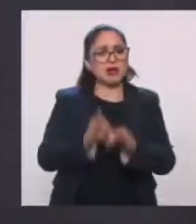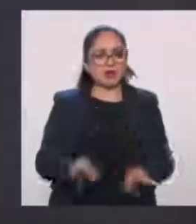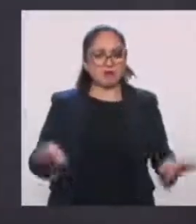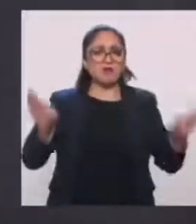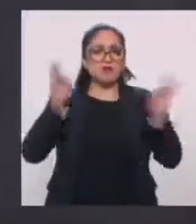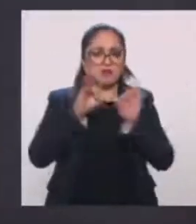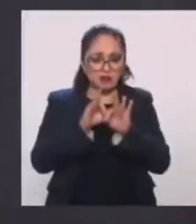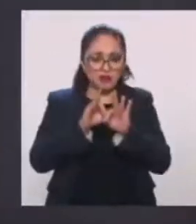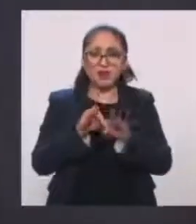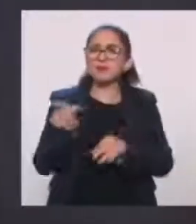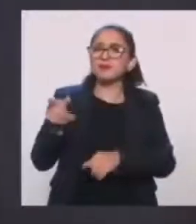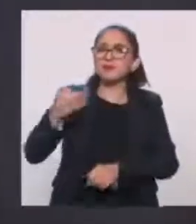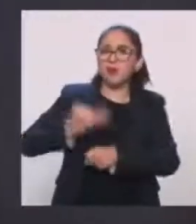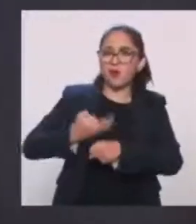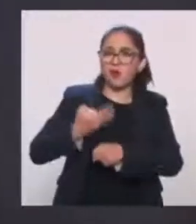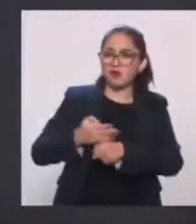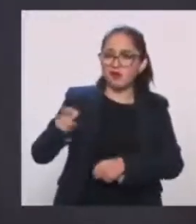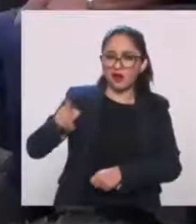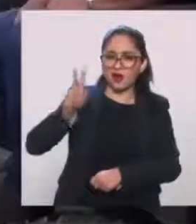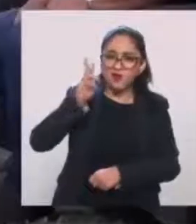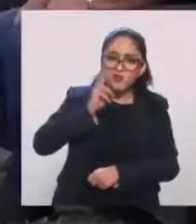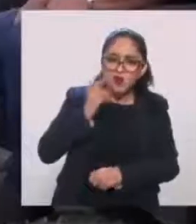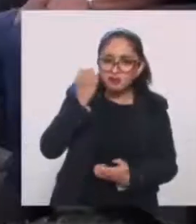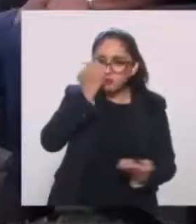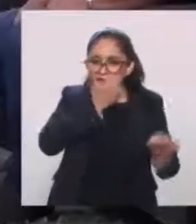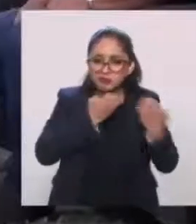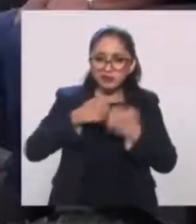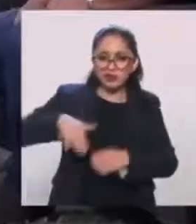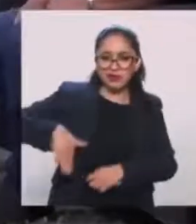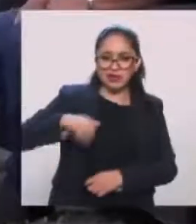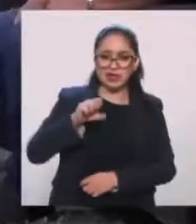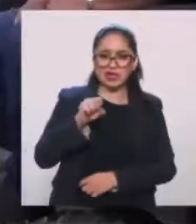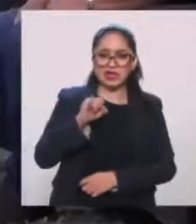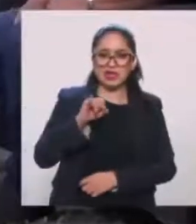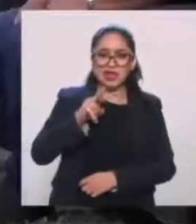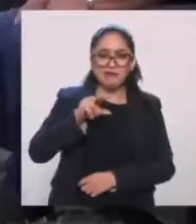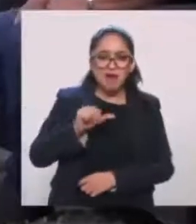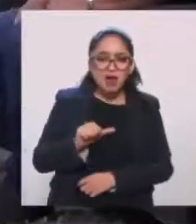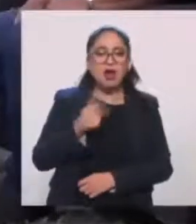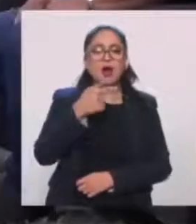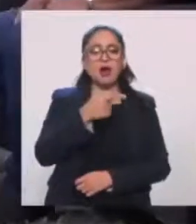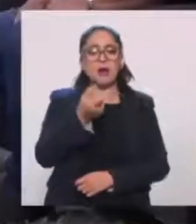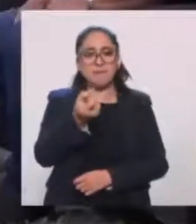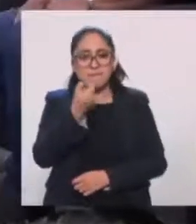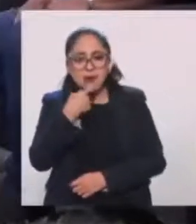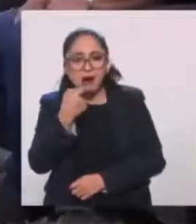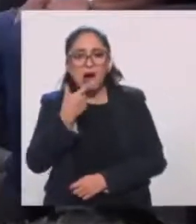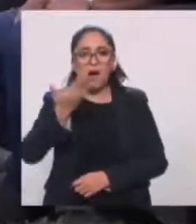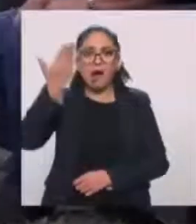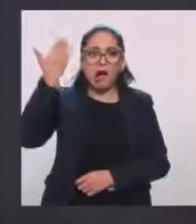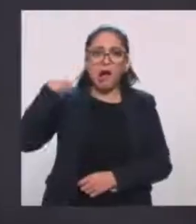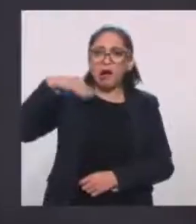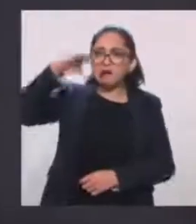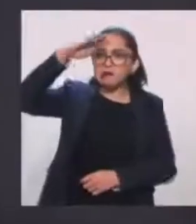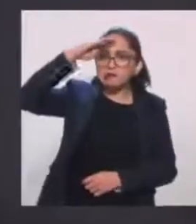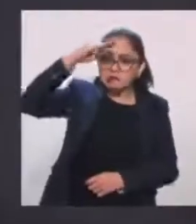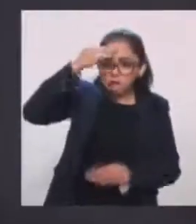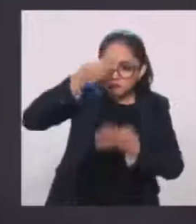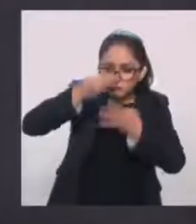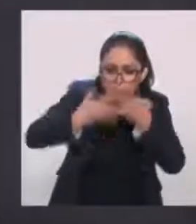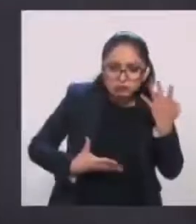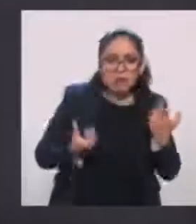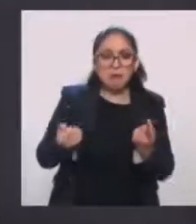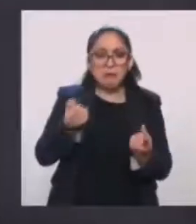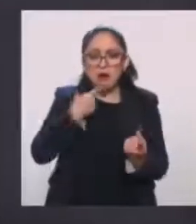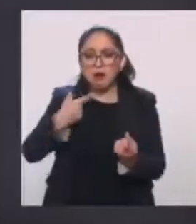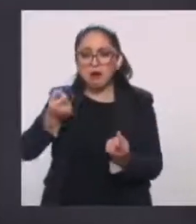ahora, como esto que nos comenta Silvia, los tratamientos han cambiado, ya no son tantas pastillas, ya no es tanto medicamento, así también